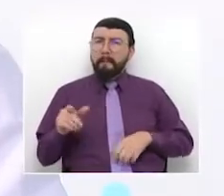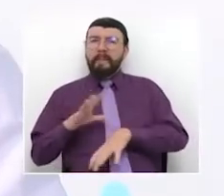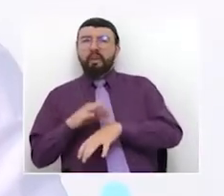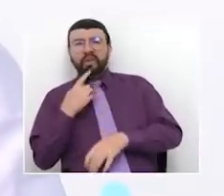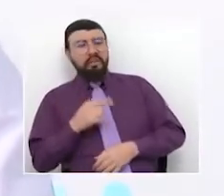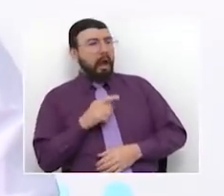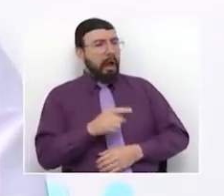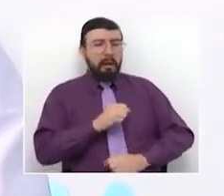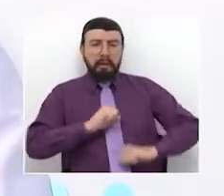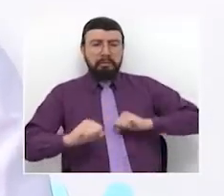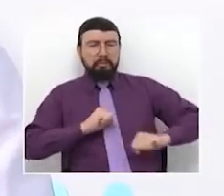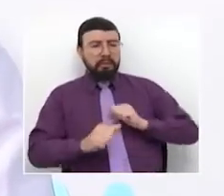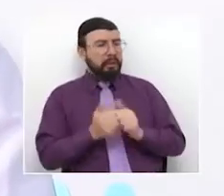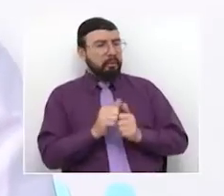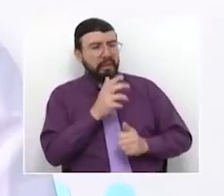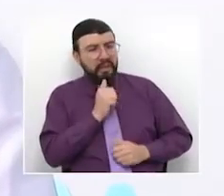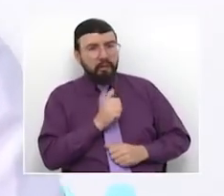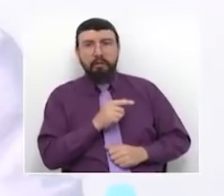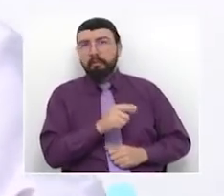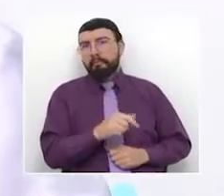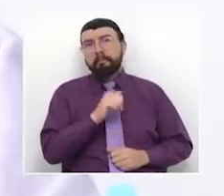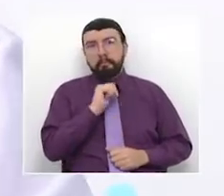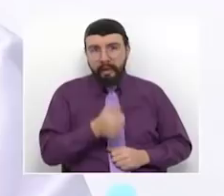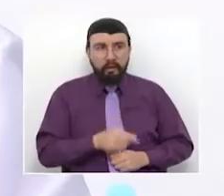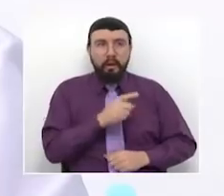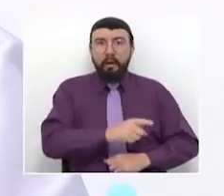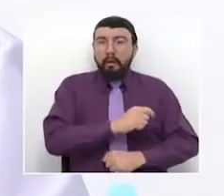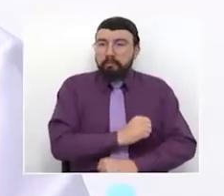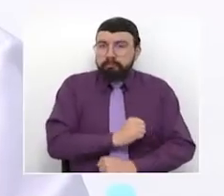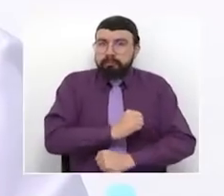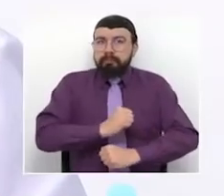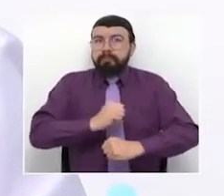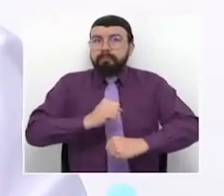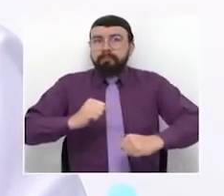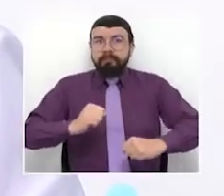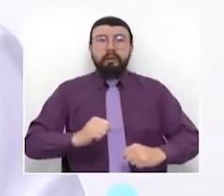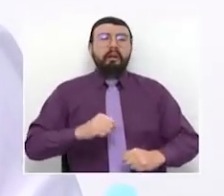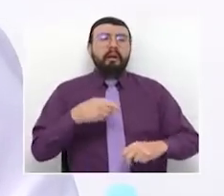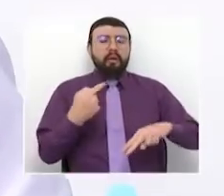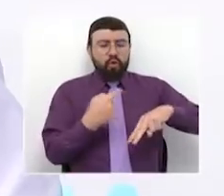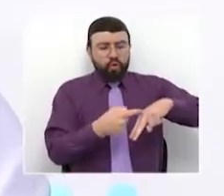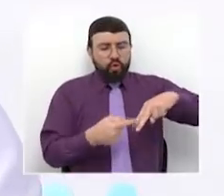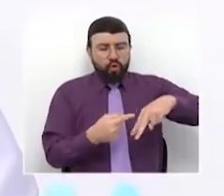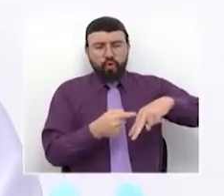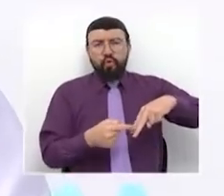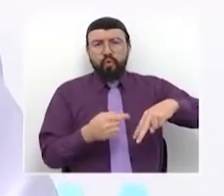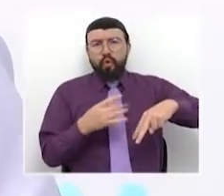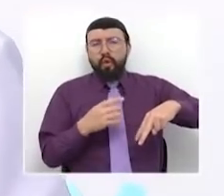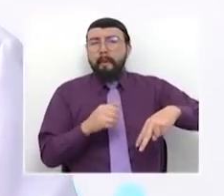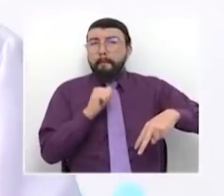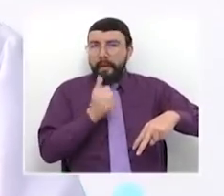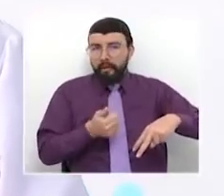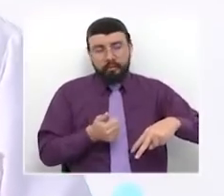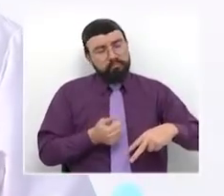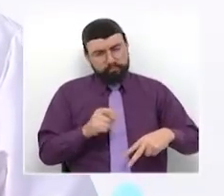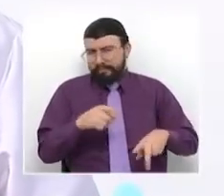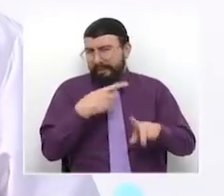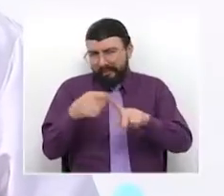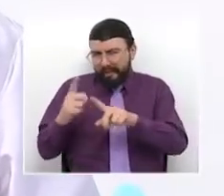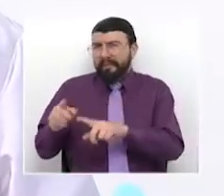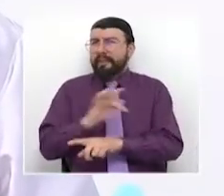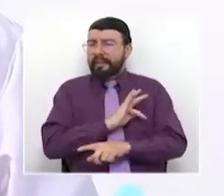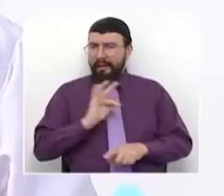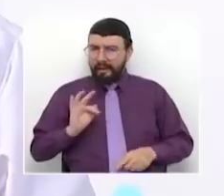se engorda más, se pega más. Cuando hay tantas otras posibilidades, para eso existen las personas que han estudiado